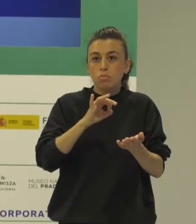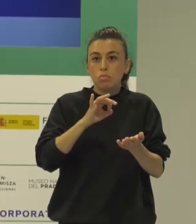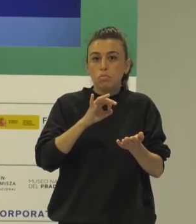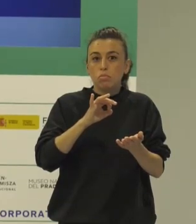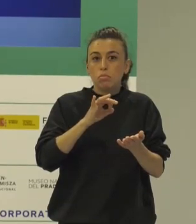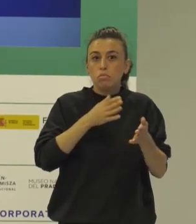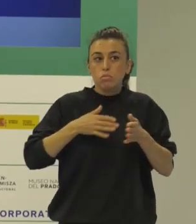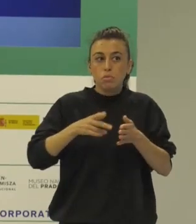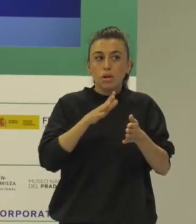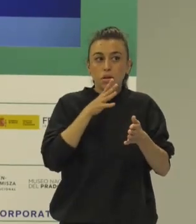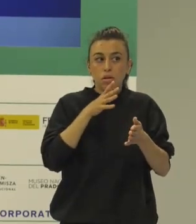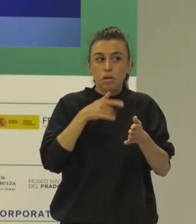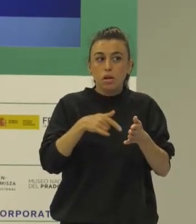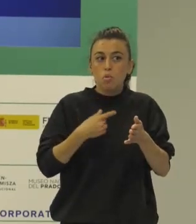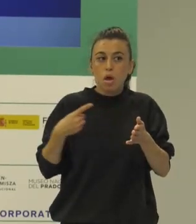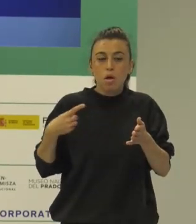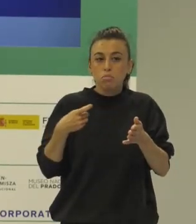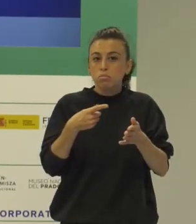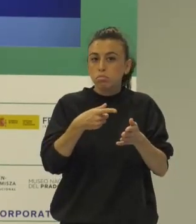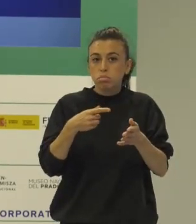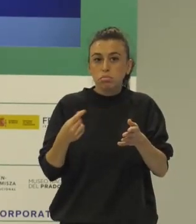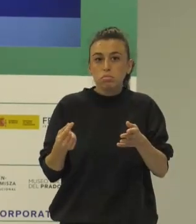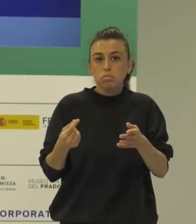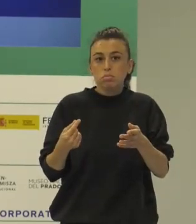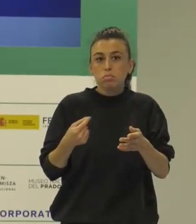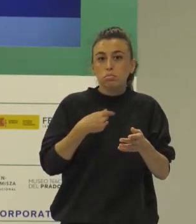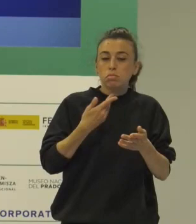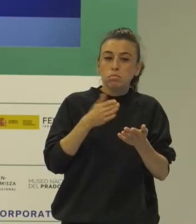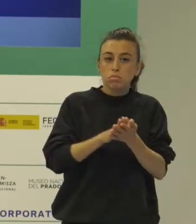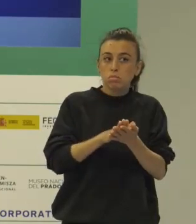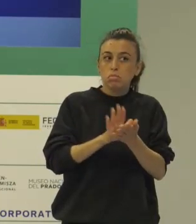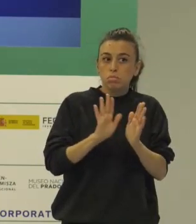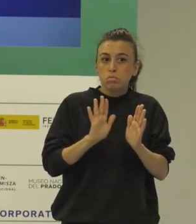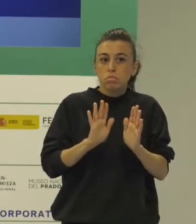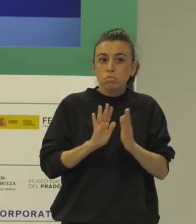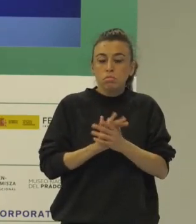por una bala y falleció. Y luego de eso, pues bueno, son más de